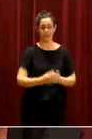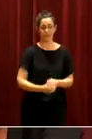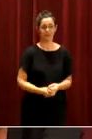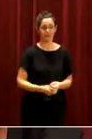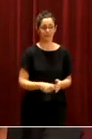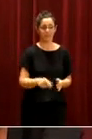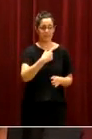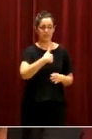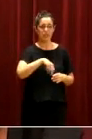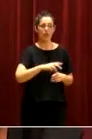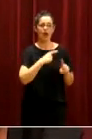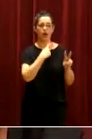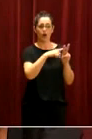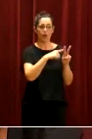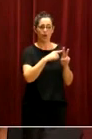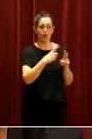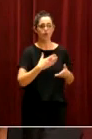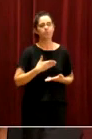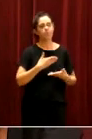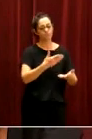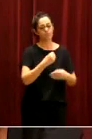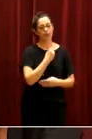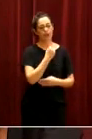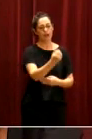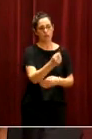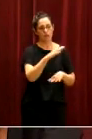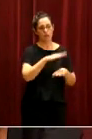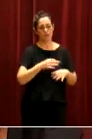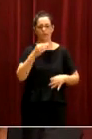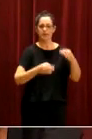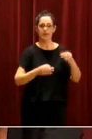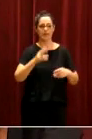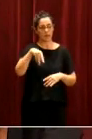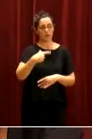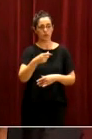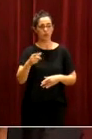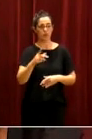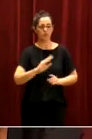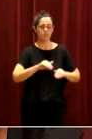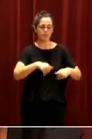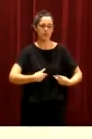les tendemos la mano para dar solución a esta injusticia y devolver a los propietarios su hogar. Muchas gracias.